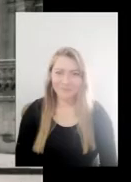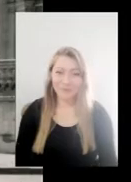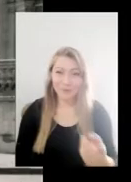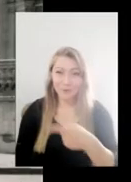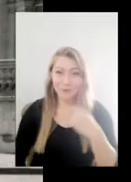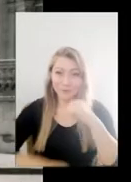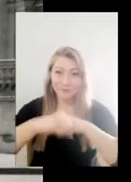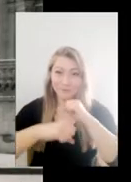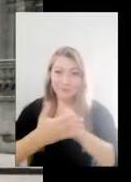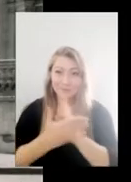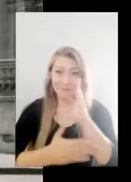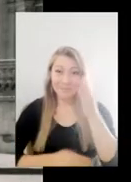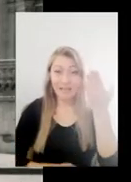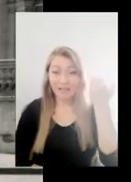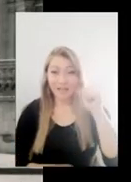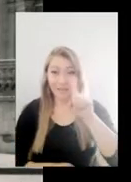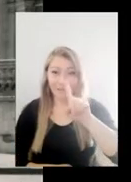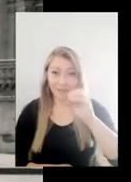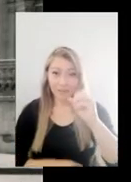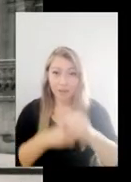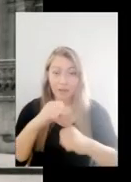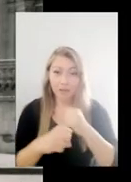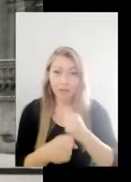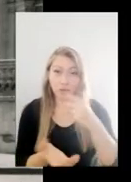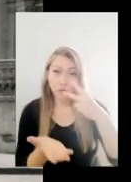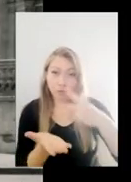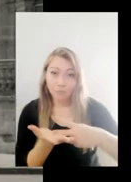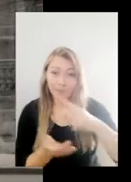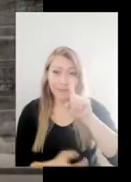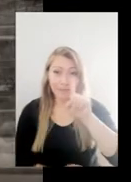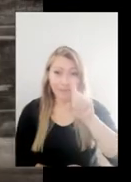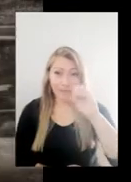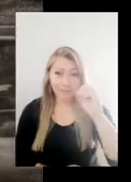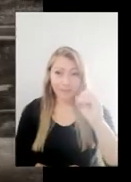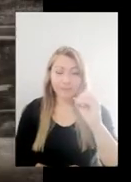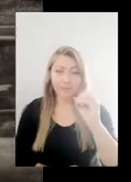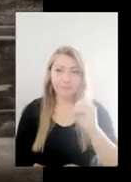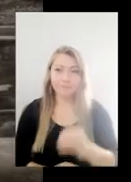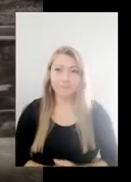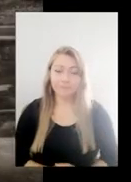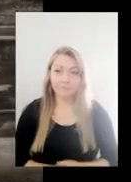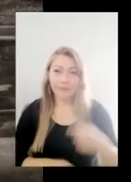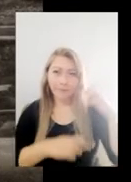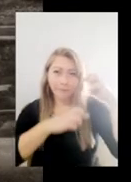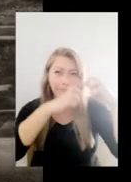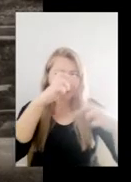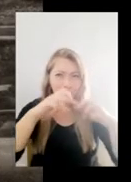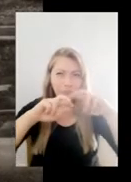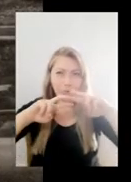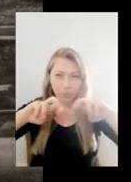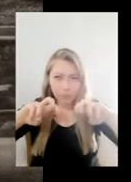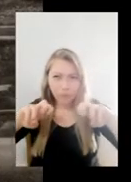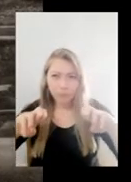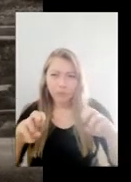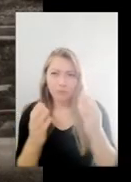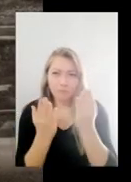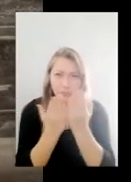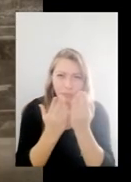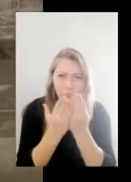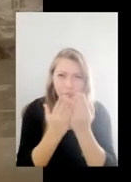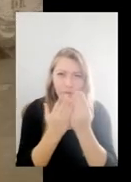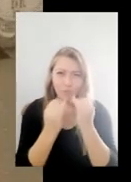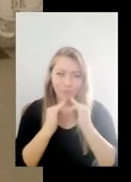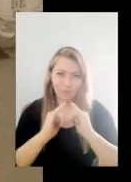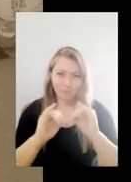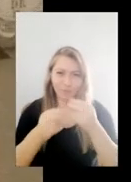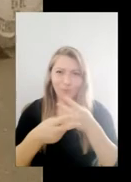Nacimos hace 10 años ya, el año 2010 empezamos, y tenemos un estudio patrimonial donde difundimos e investigamos sobre